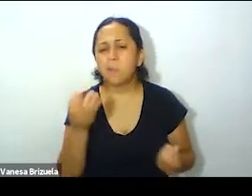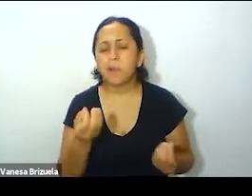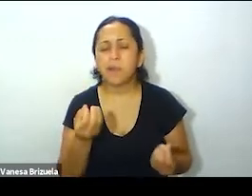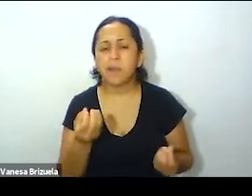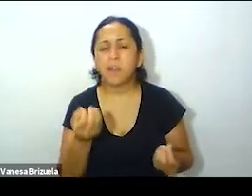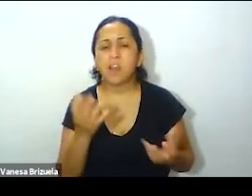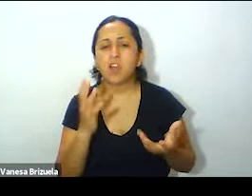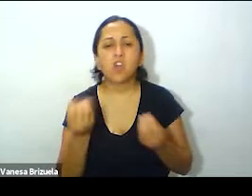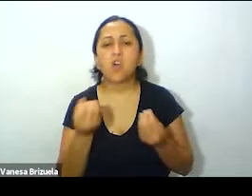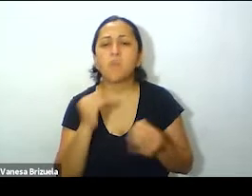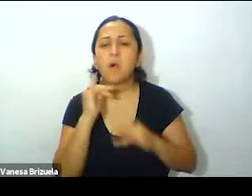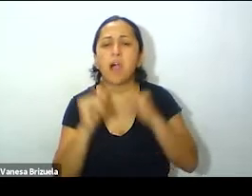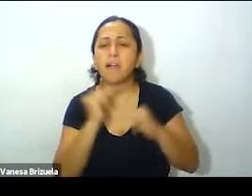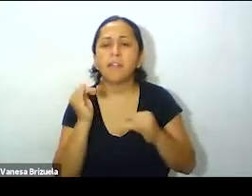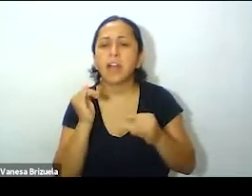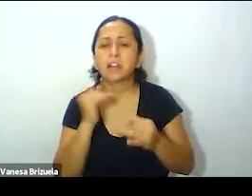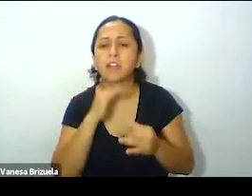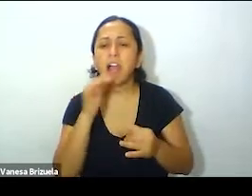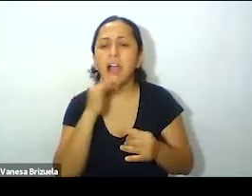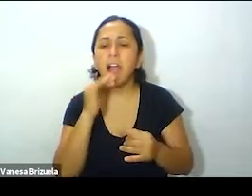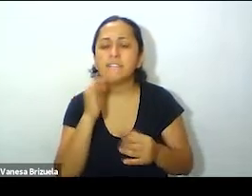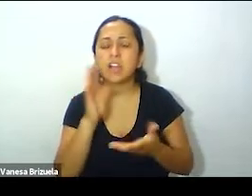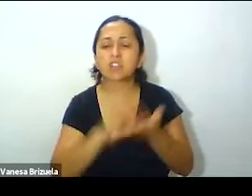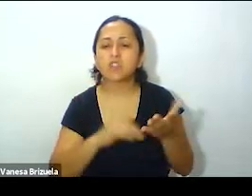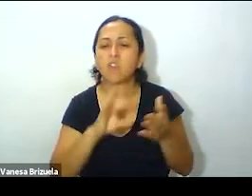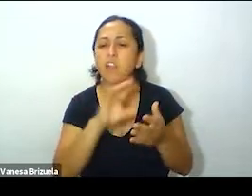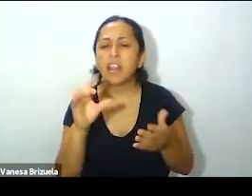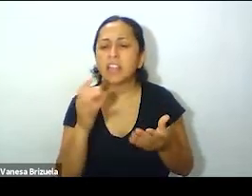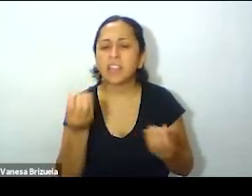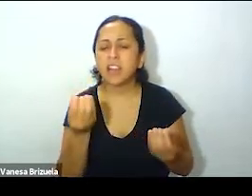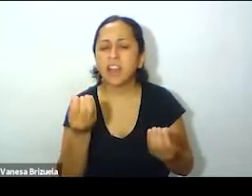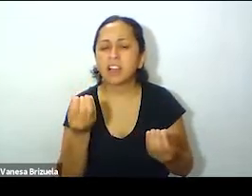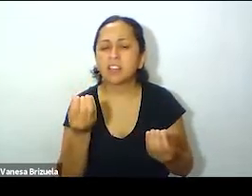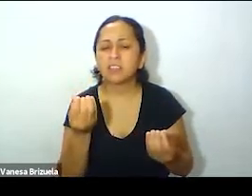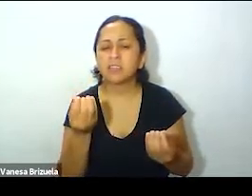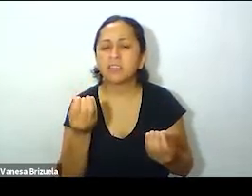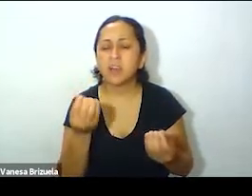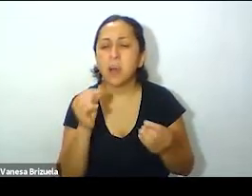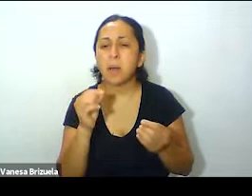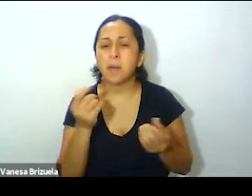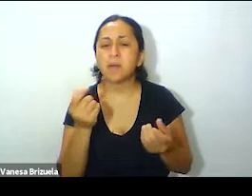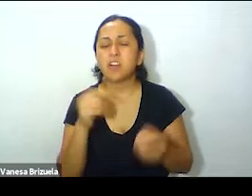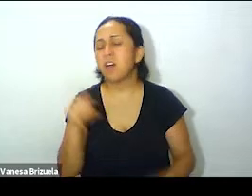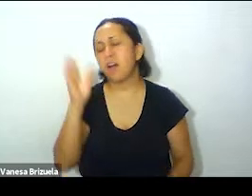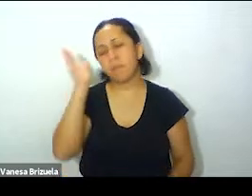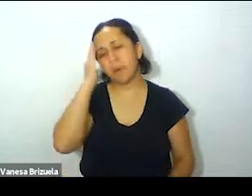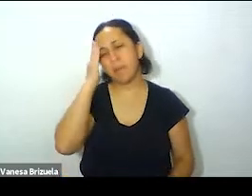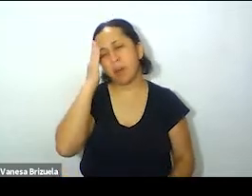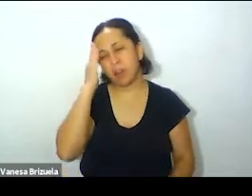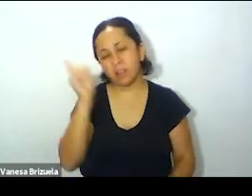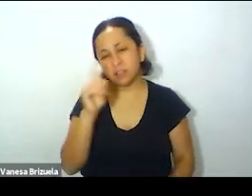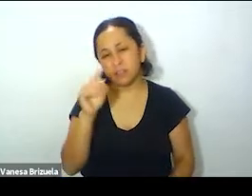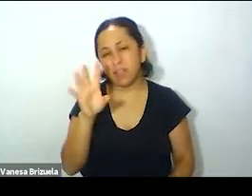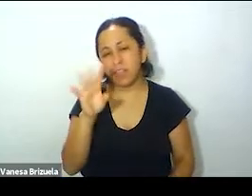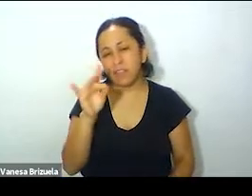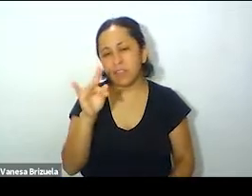la forma y poder hablar de las letras. No significa que en la vida se la tengan que aprender de memoria, igual